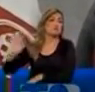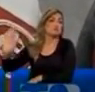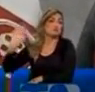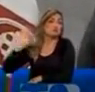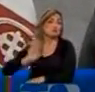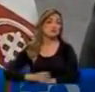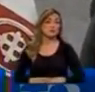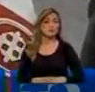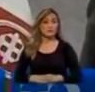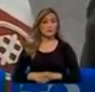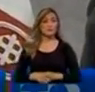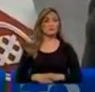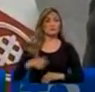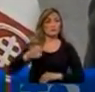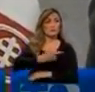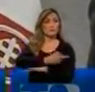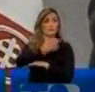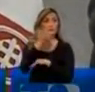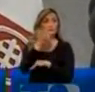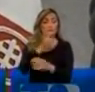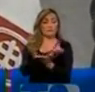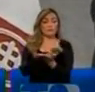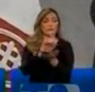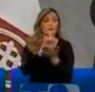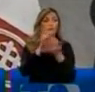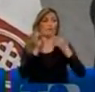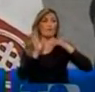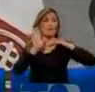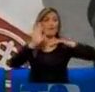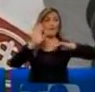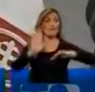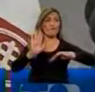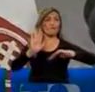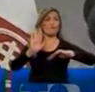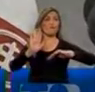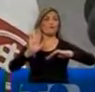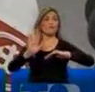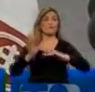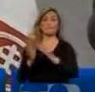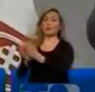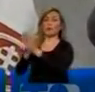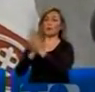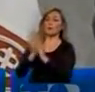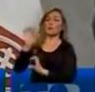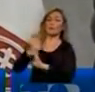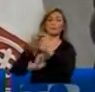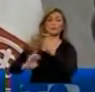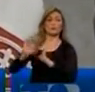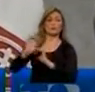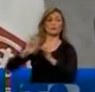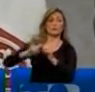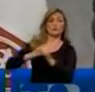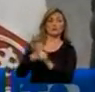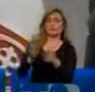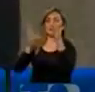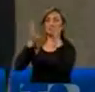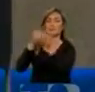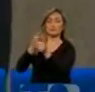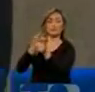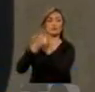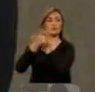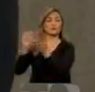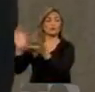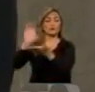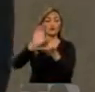hoy y esta semana, el Ministerio de Finanzas se ha comprometido a entregar los recursos que nosotros lo hemos calificado de prioridad inmediata.